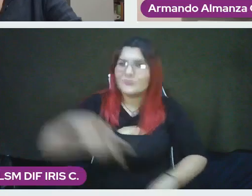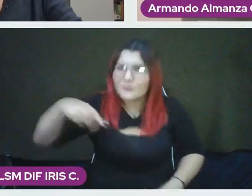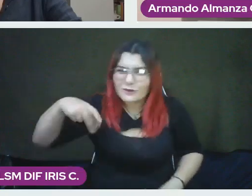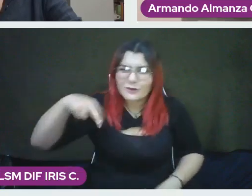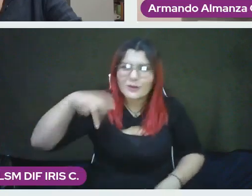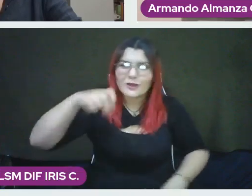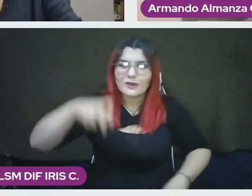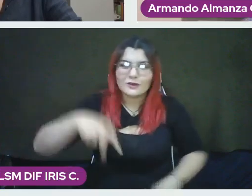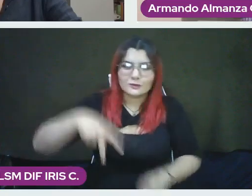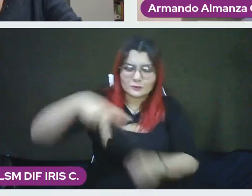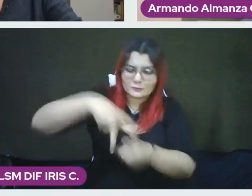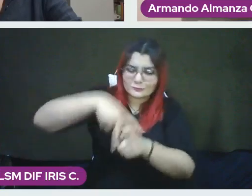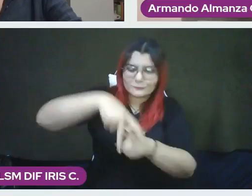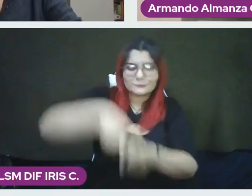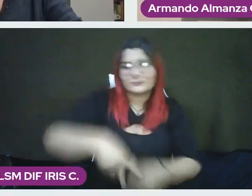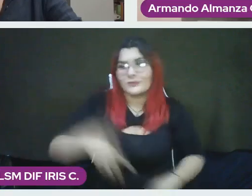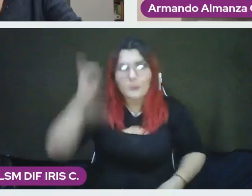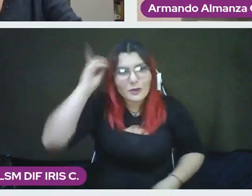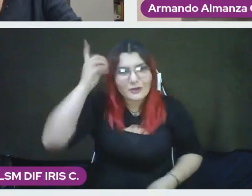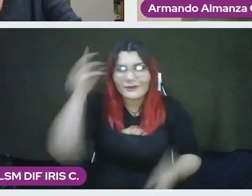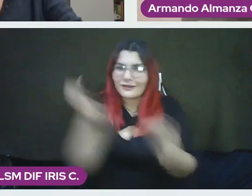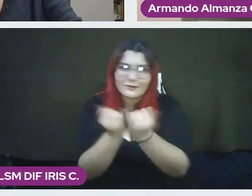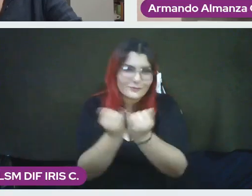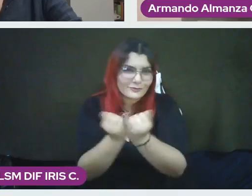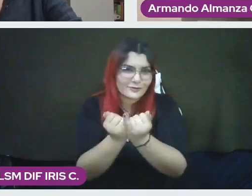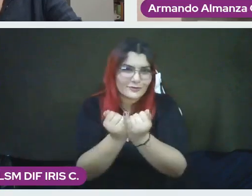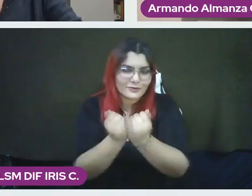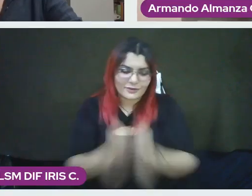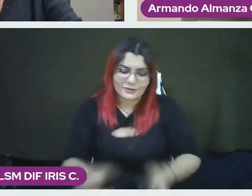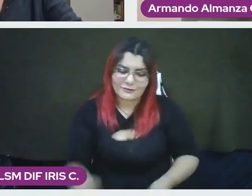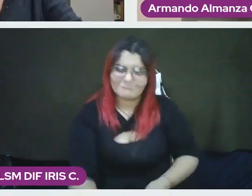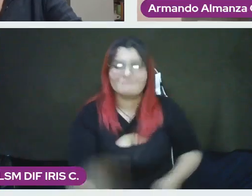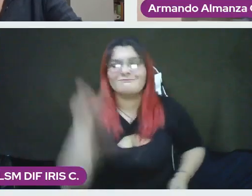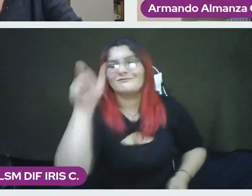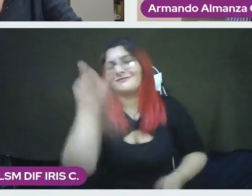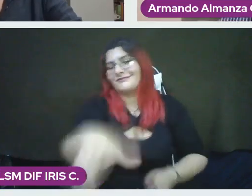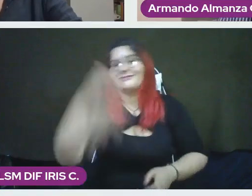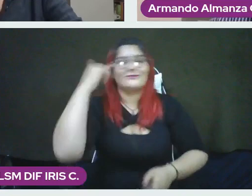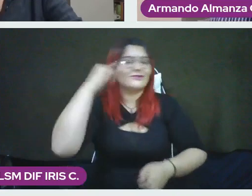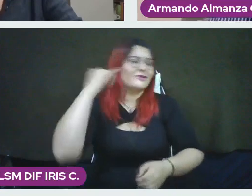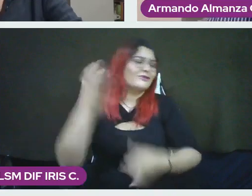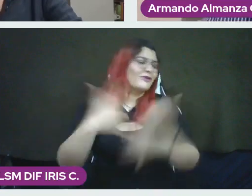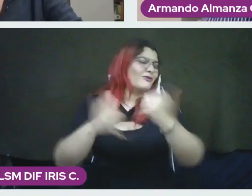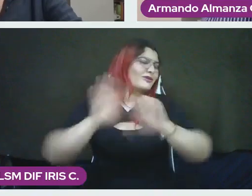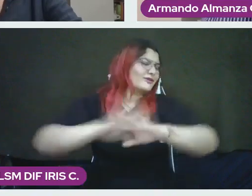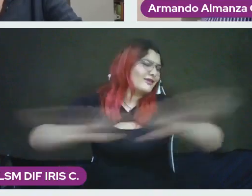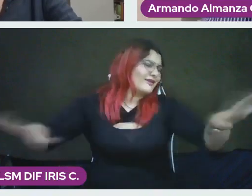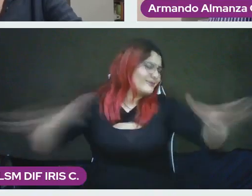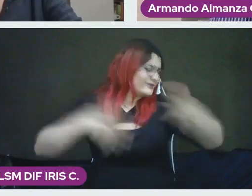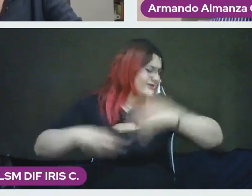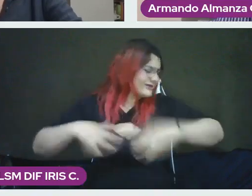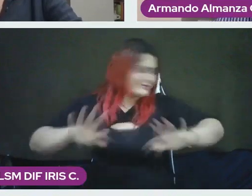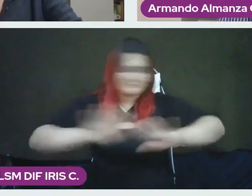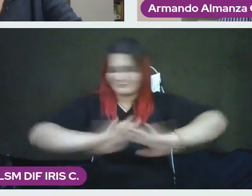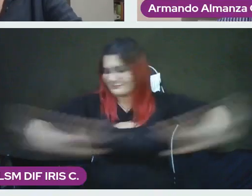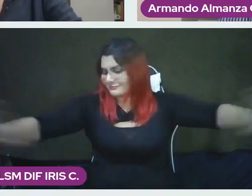un caballo a entregarle un aparato eléctrico y decirle, estoy cansada, ¿no?